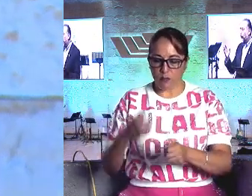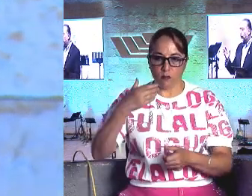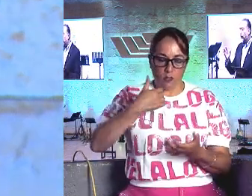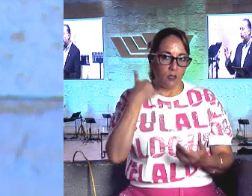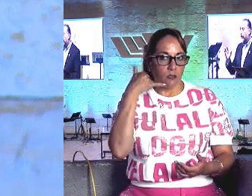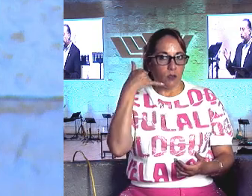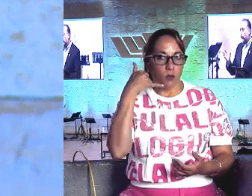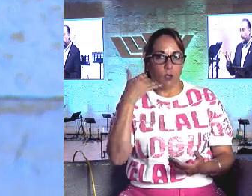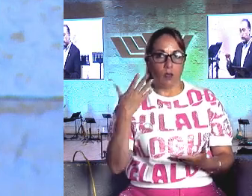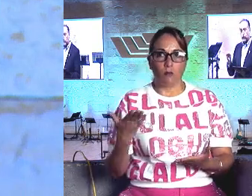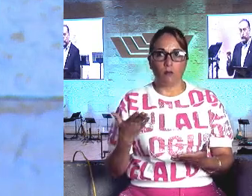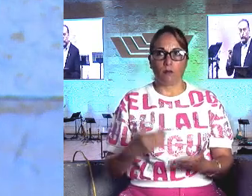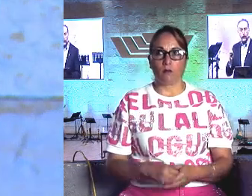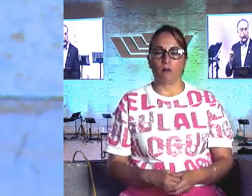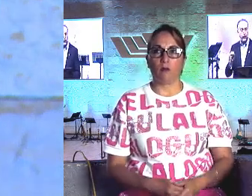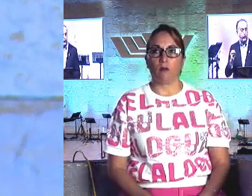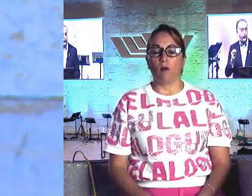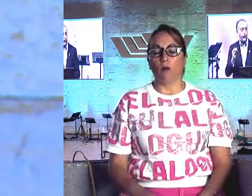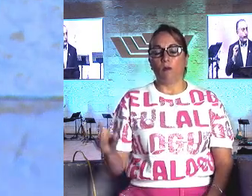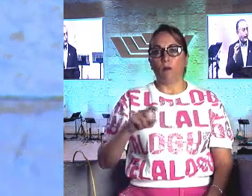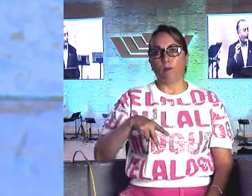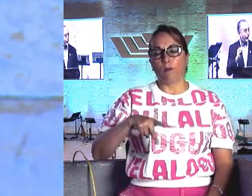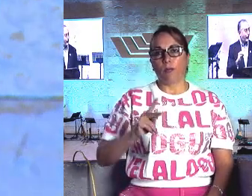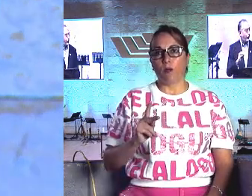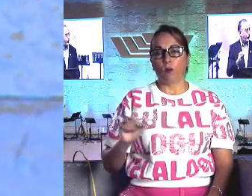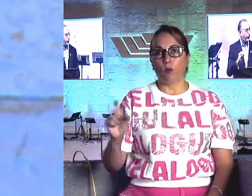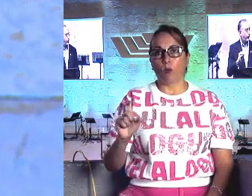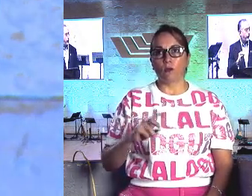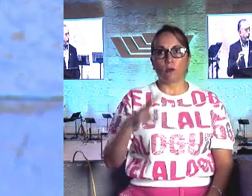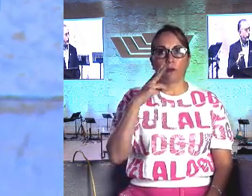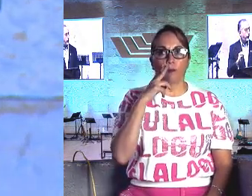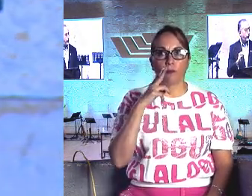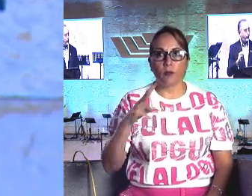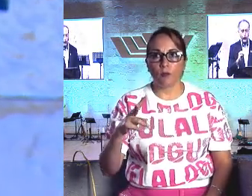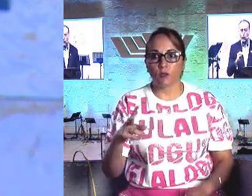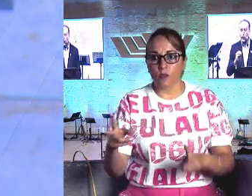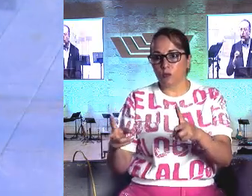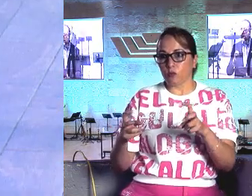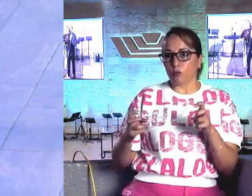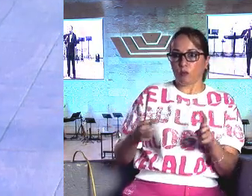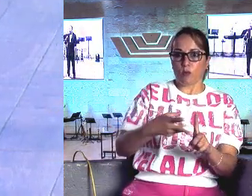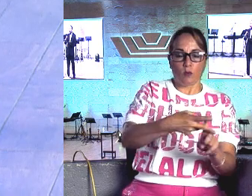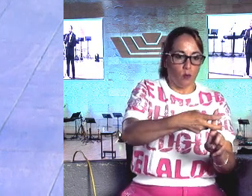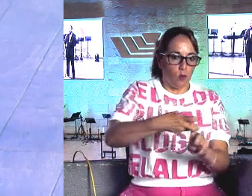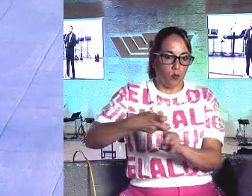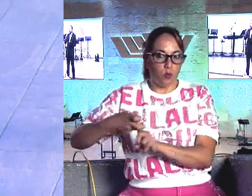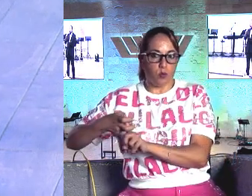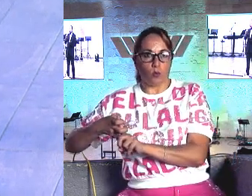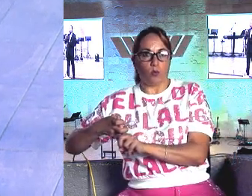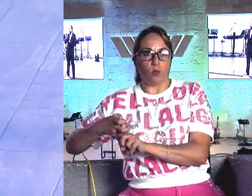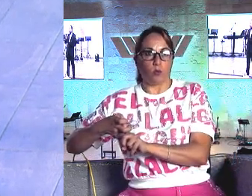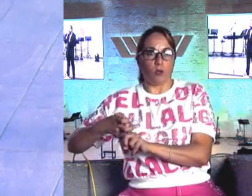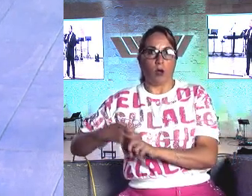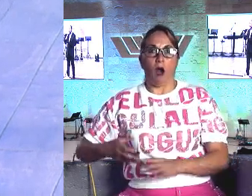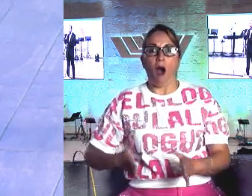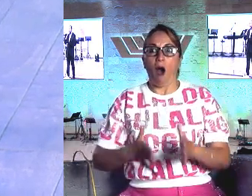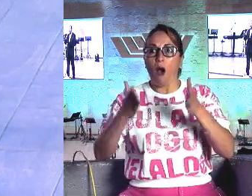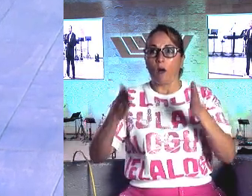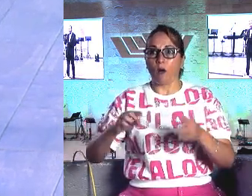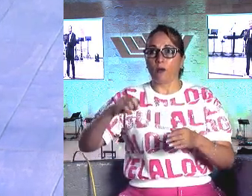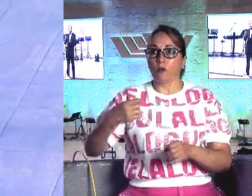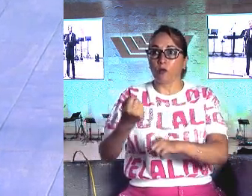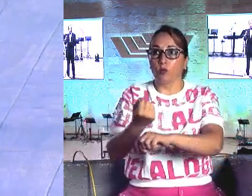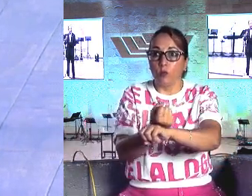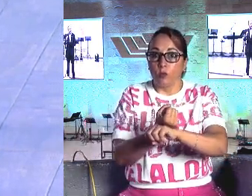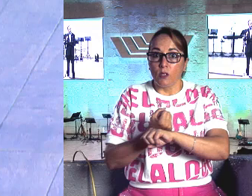estoy. No, cuando se dio cuenta que lo estaban amenazando y se dio cuenta que era él ahora era un esclavo de